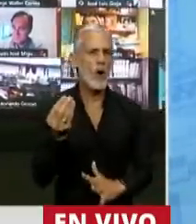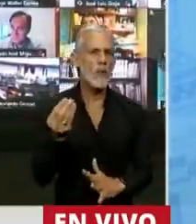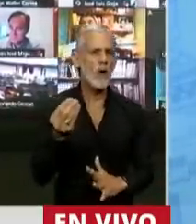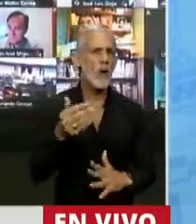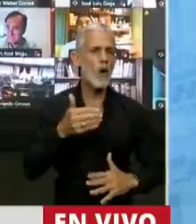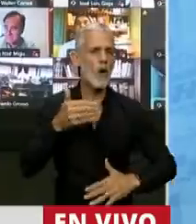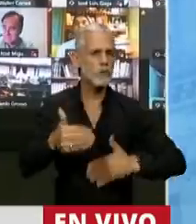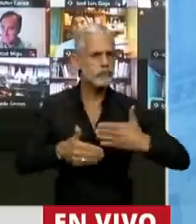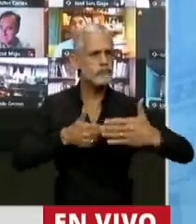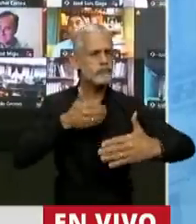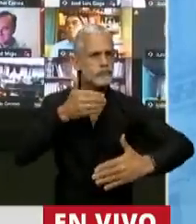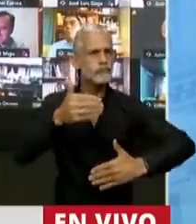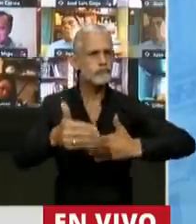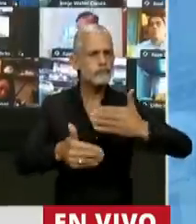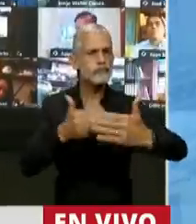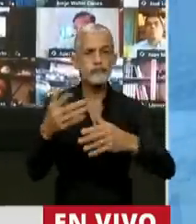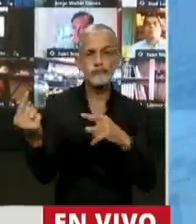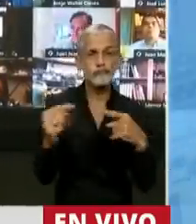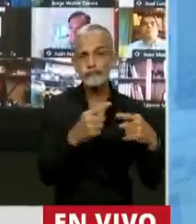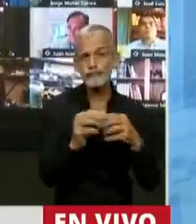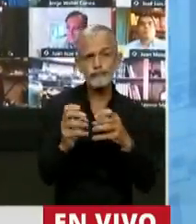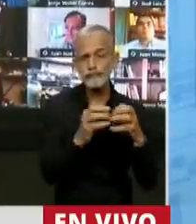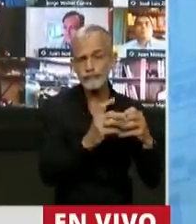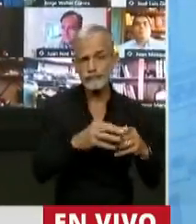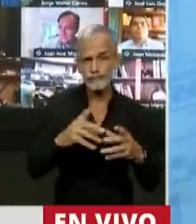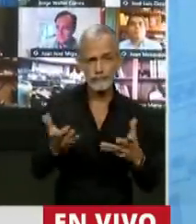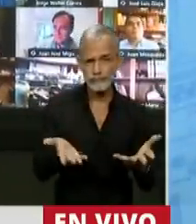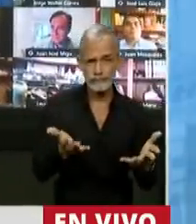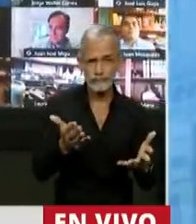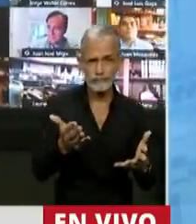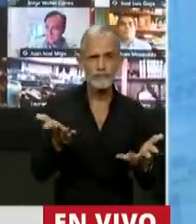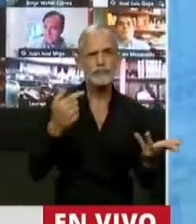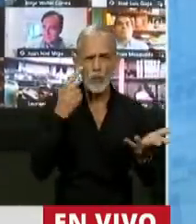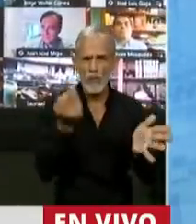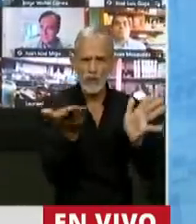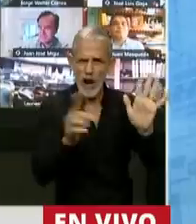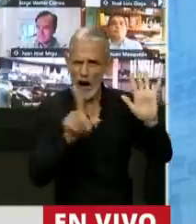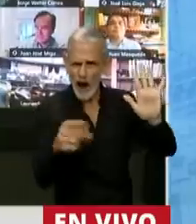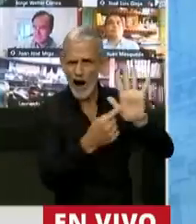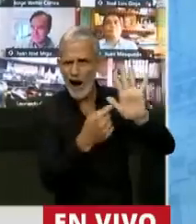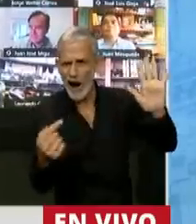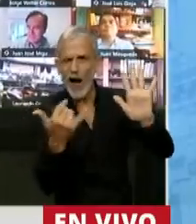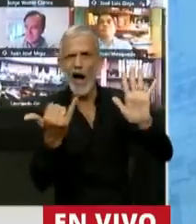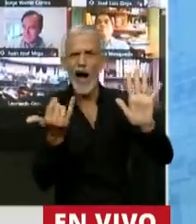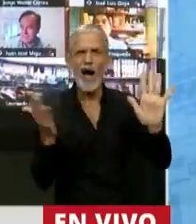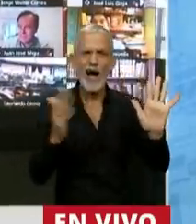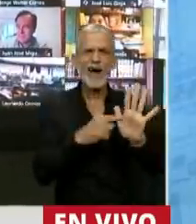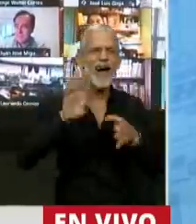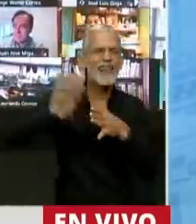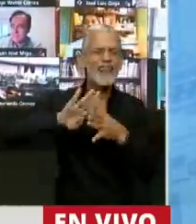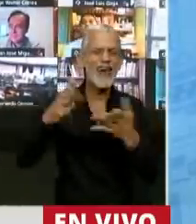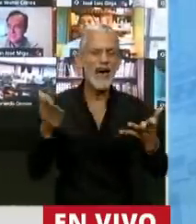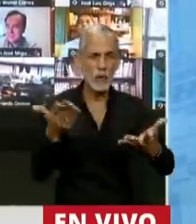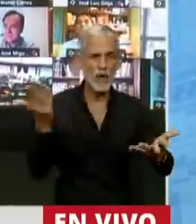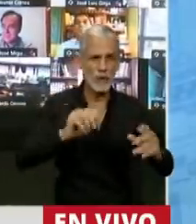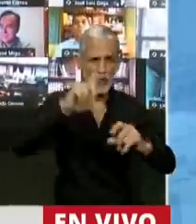fue desarrollando este debate, puedo mostrar también. Acá tienen el peso de stock de deuda.